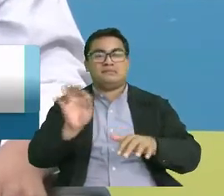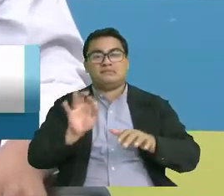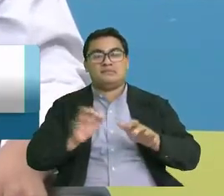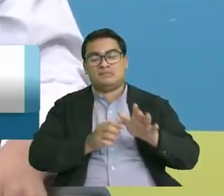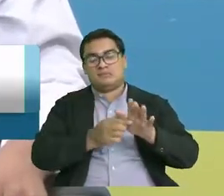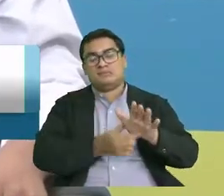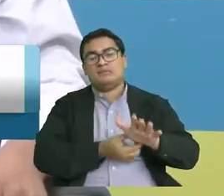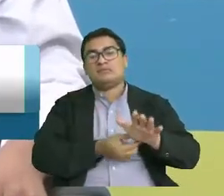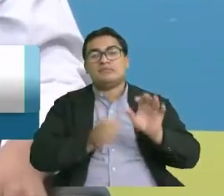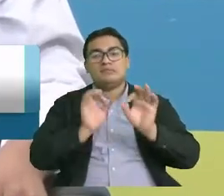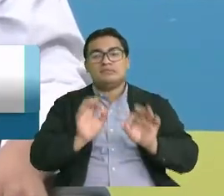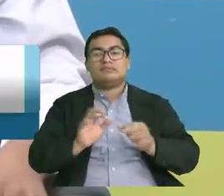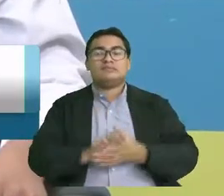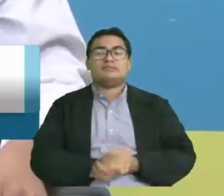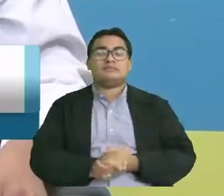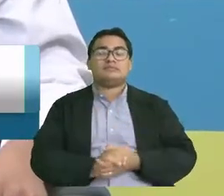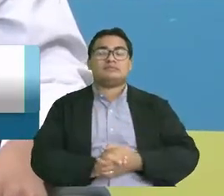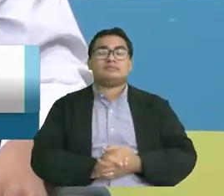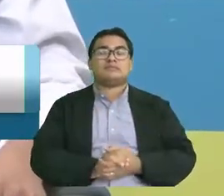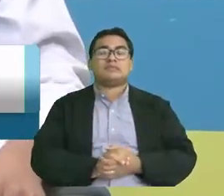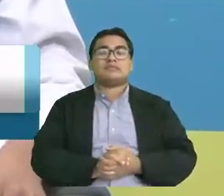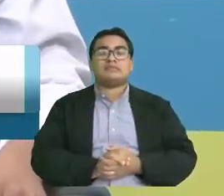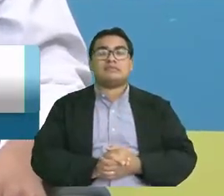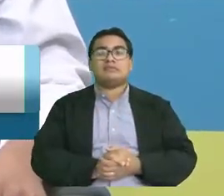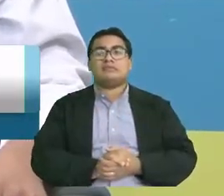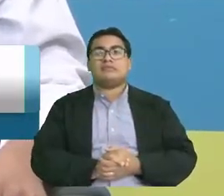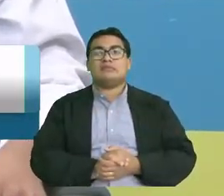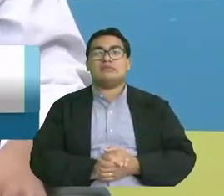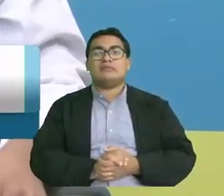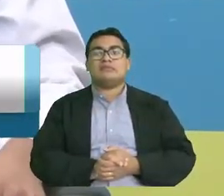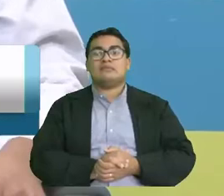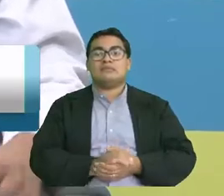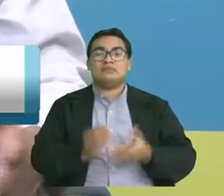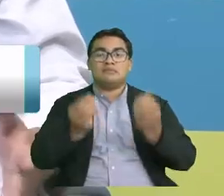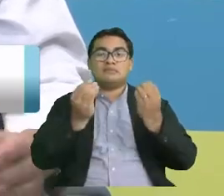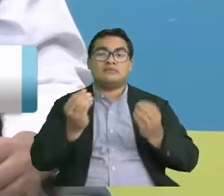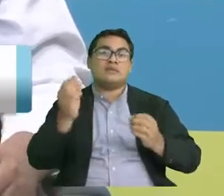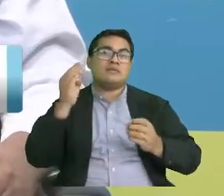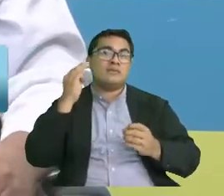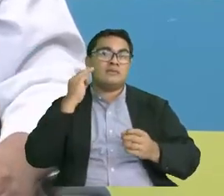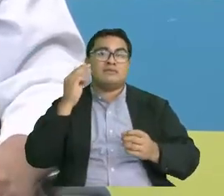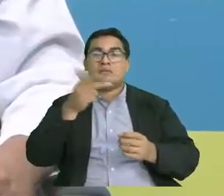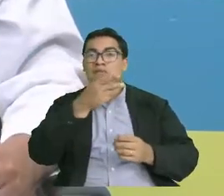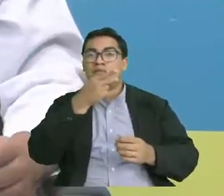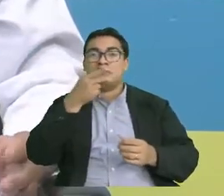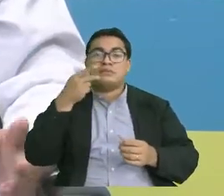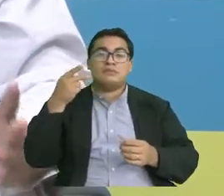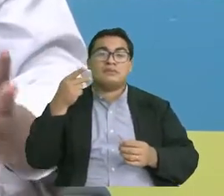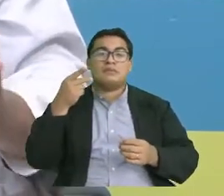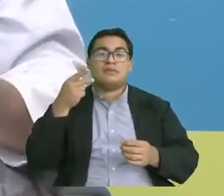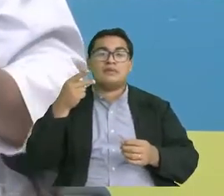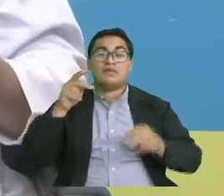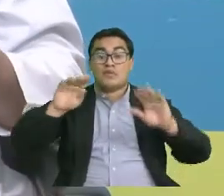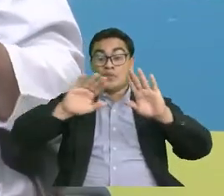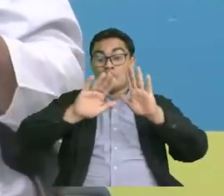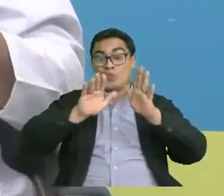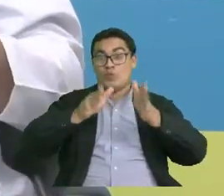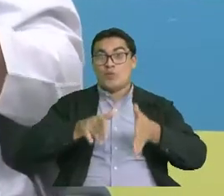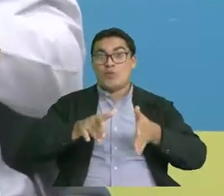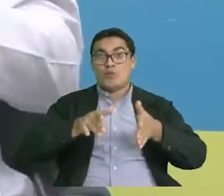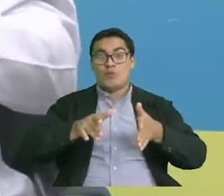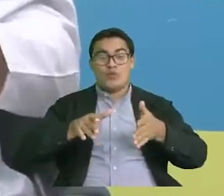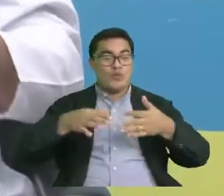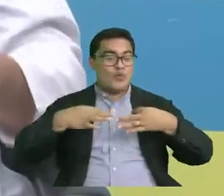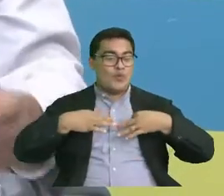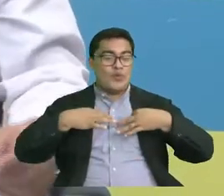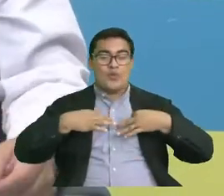pie. Ya, he visto mucho que las mamás o los papás les gusta ver a las niñas bien